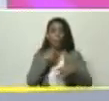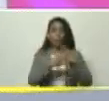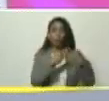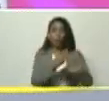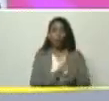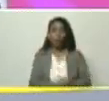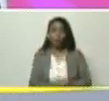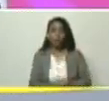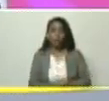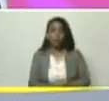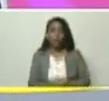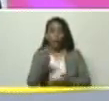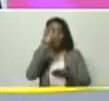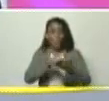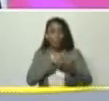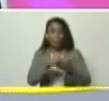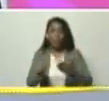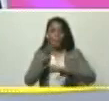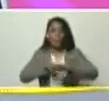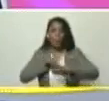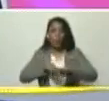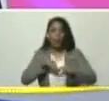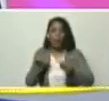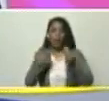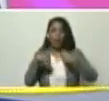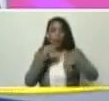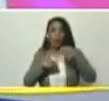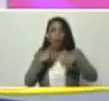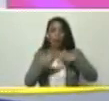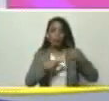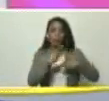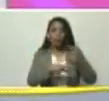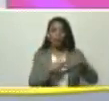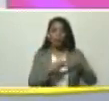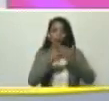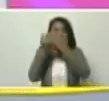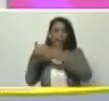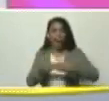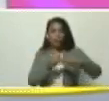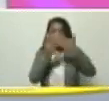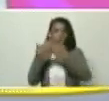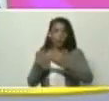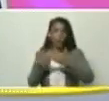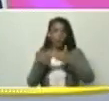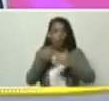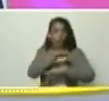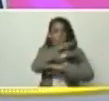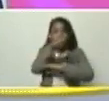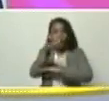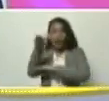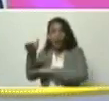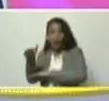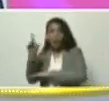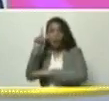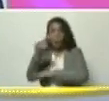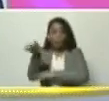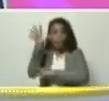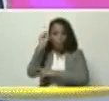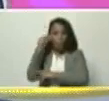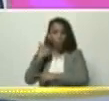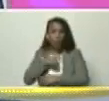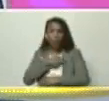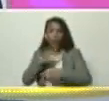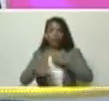productivo, en las matemáticas, en la química, en los procesos, en el estudio de los océanos, también en la comprensión de nuestros